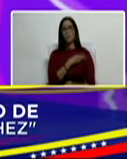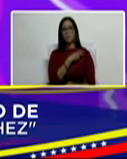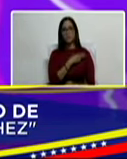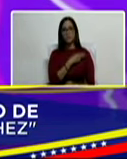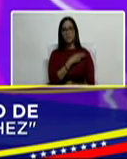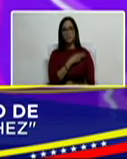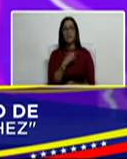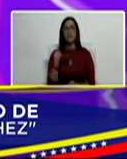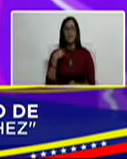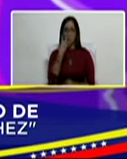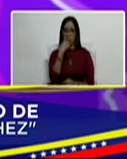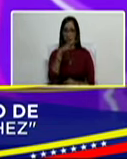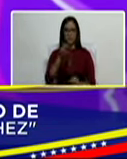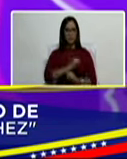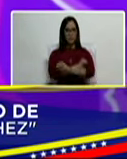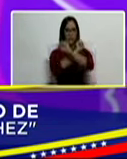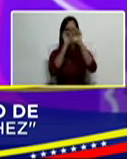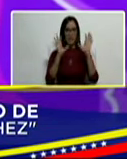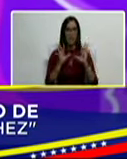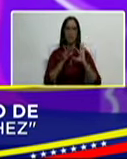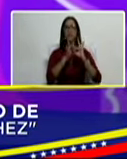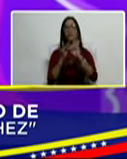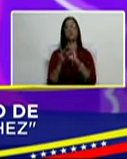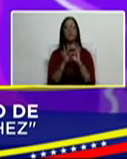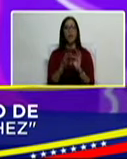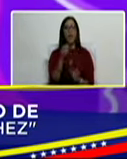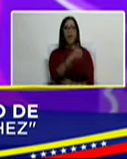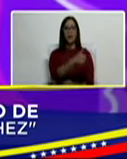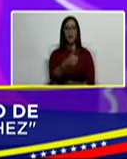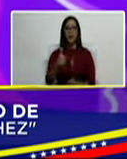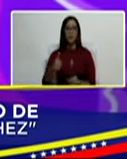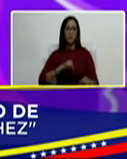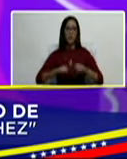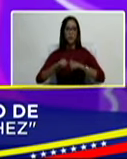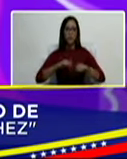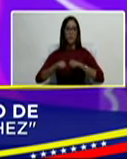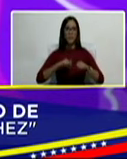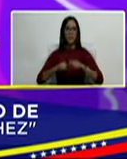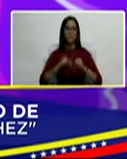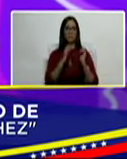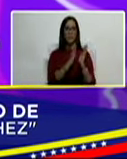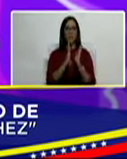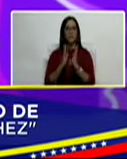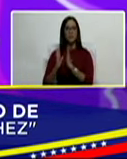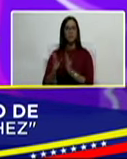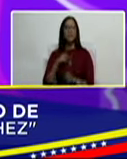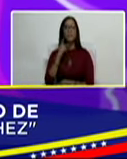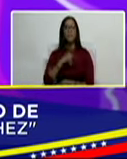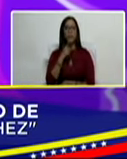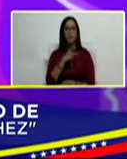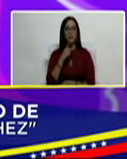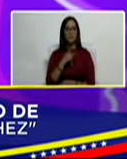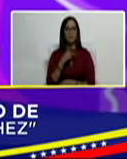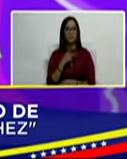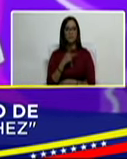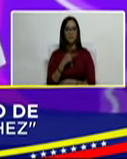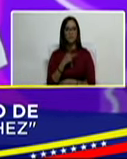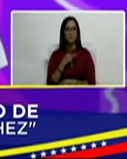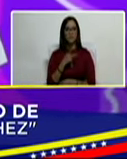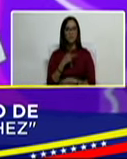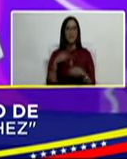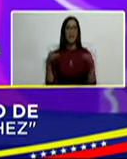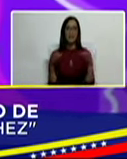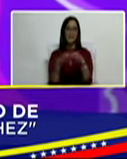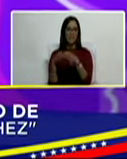la visión clara. Es unir a cada uno de los movimientos y organizaciones políticas y